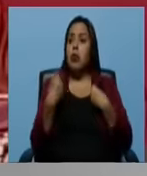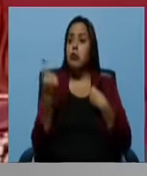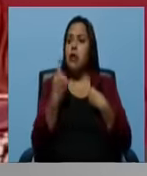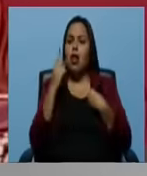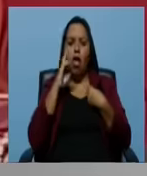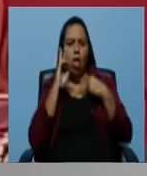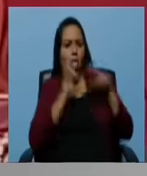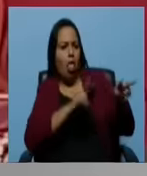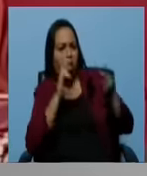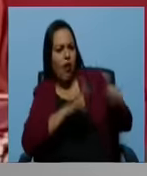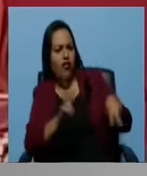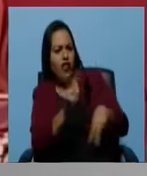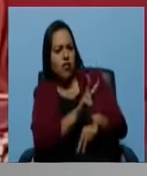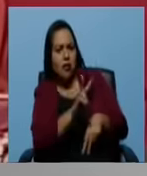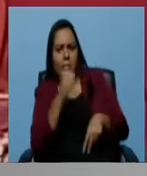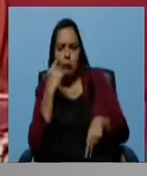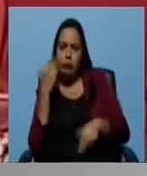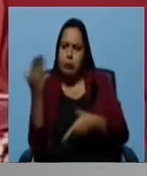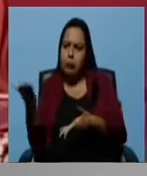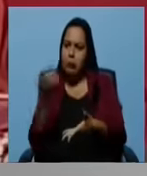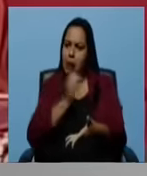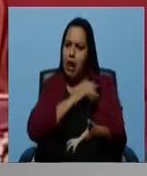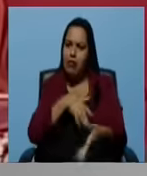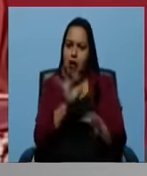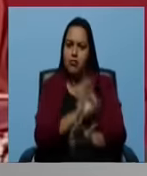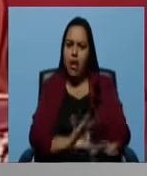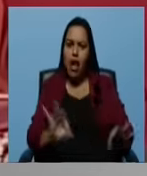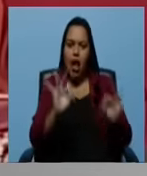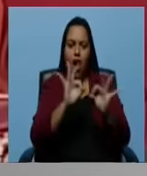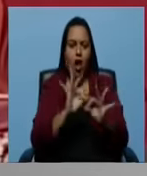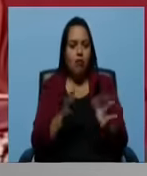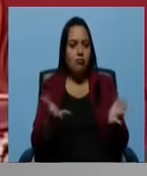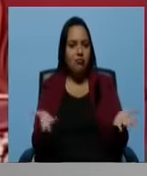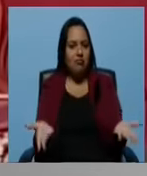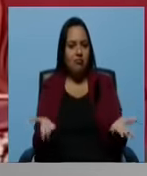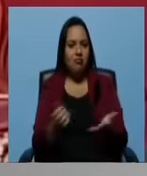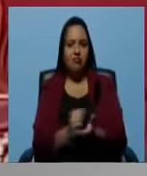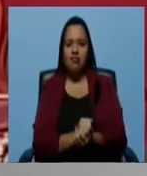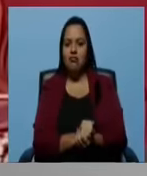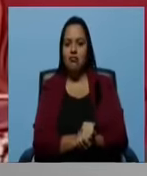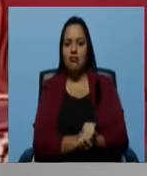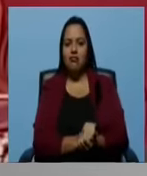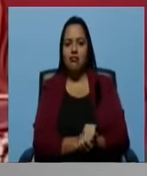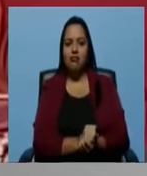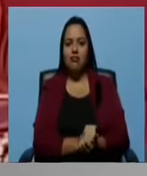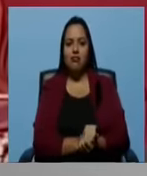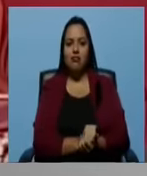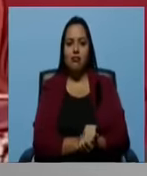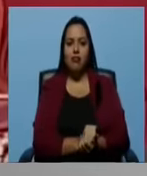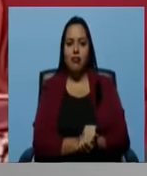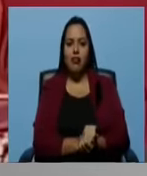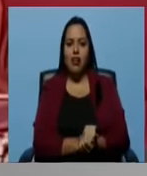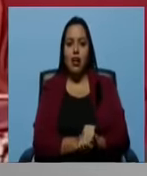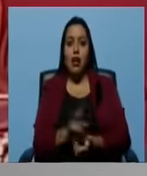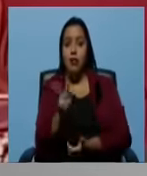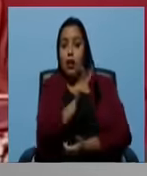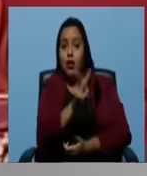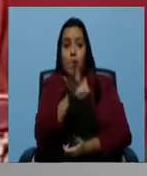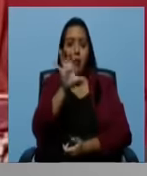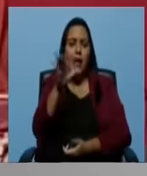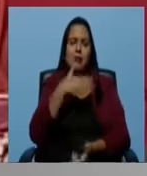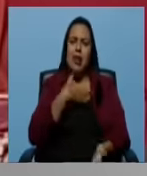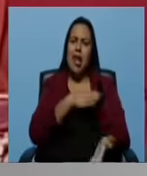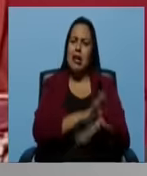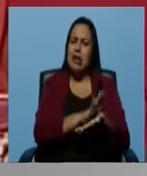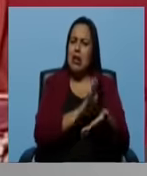Venezuela. Fin de mundo, pues. Fin de mundo. Venezuela es un país en calma,